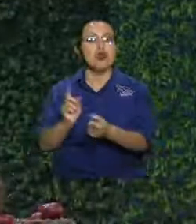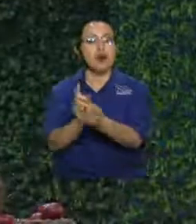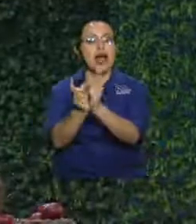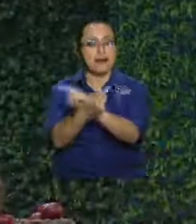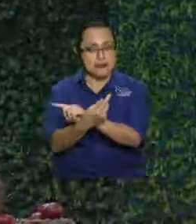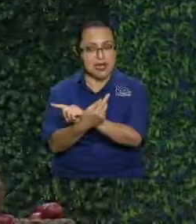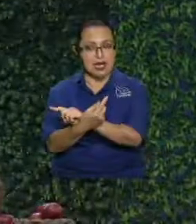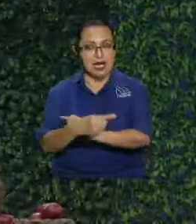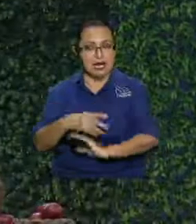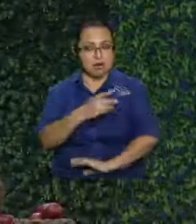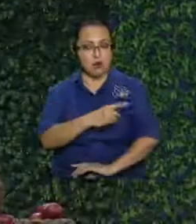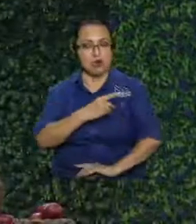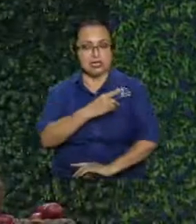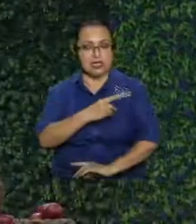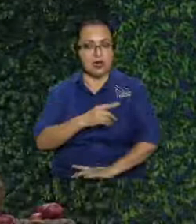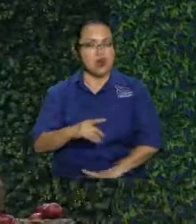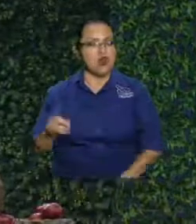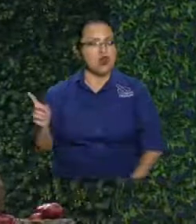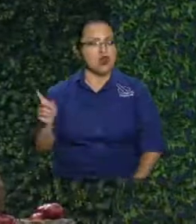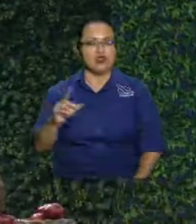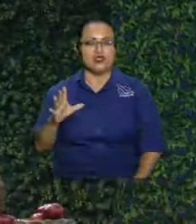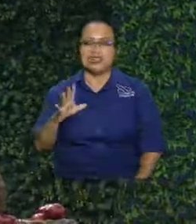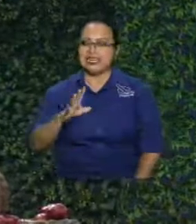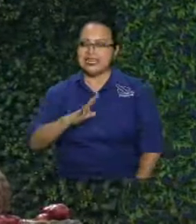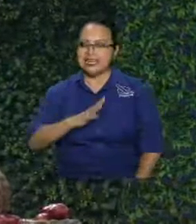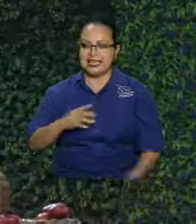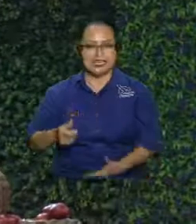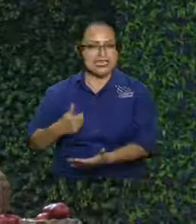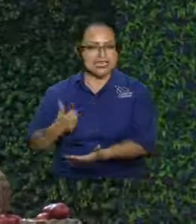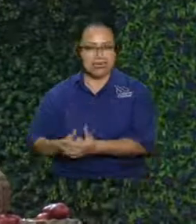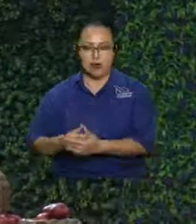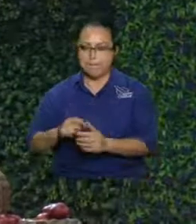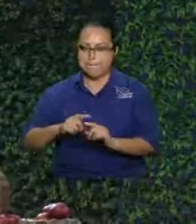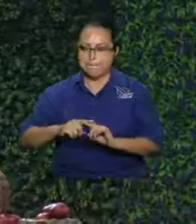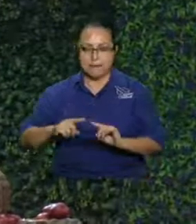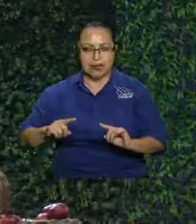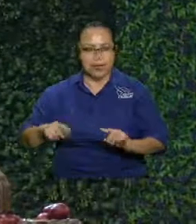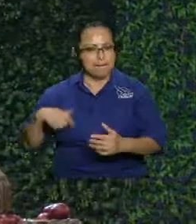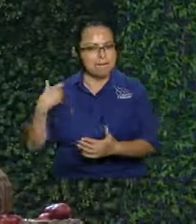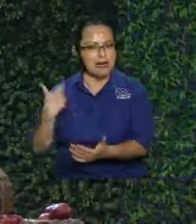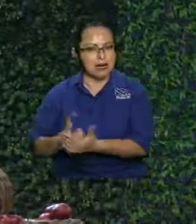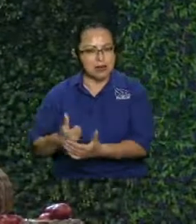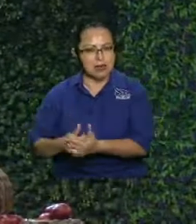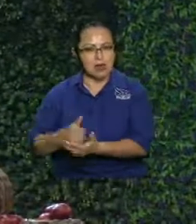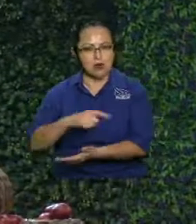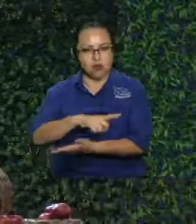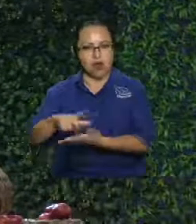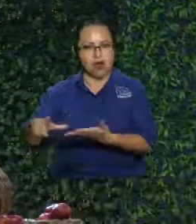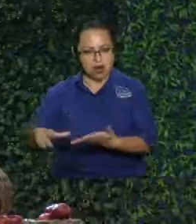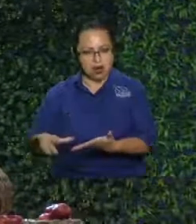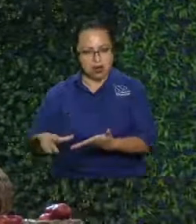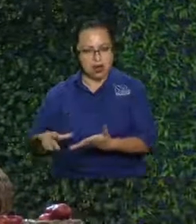deseo. Porque no tiene plata para pagar la cañada y se va a vivir a la cañada.